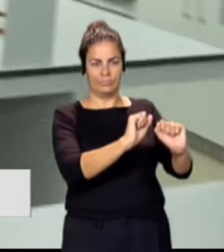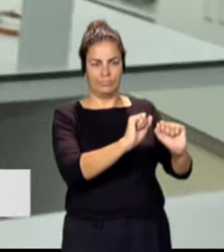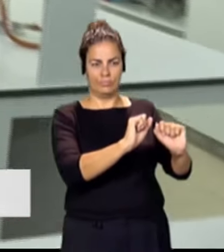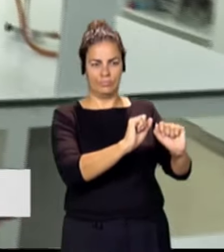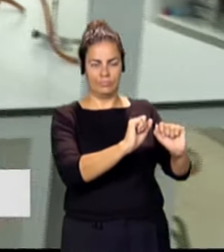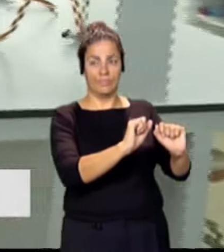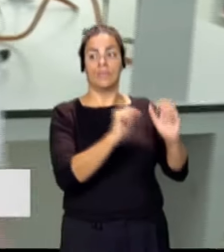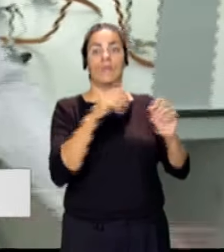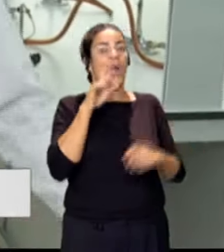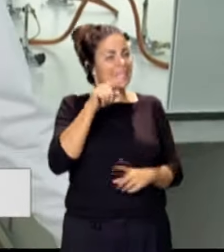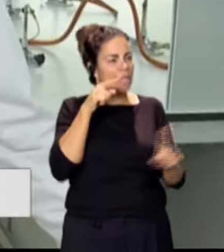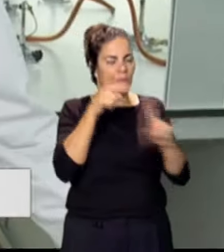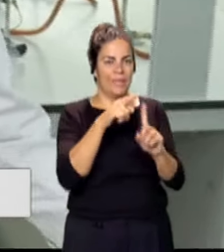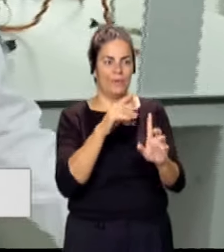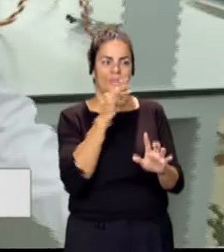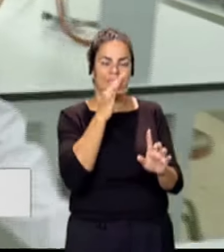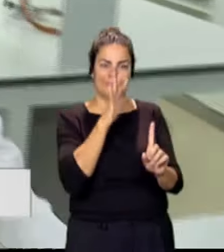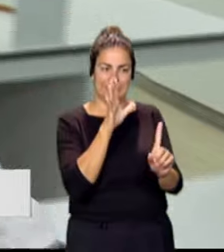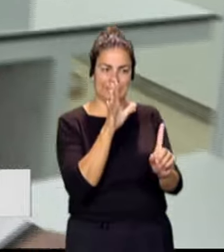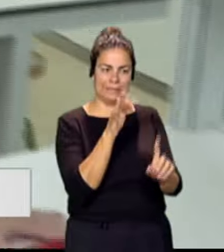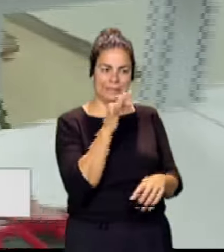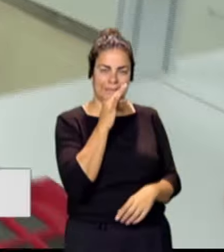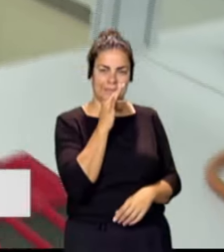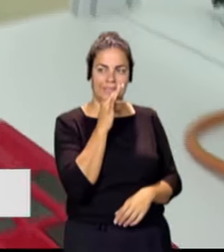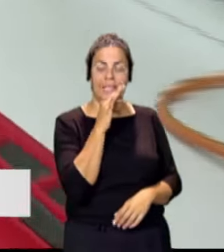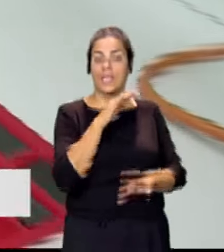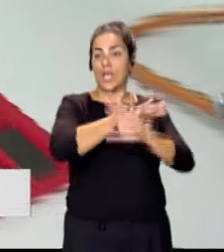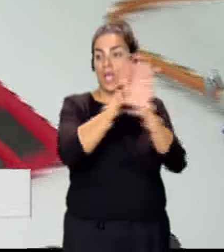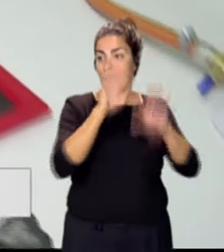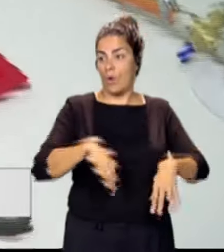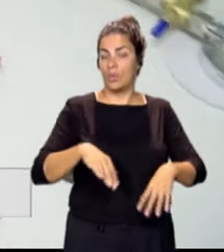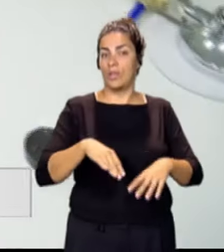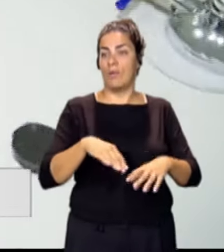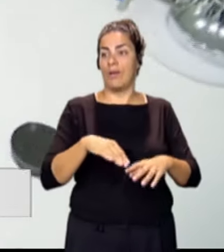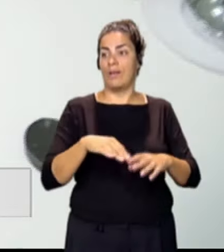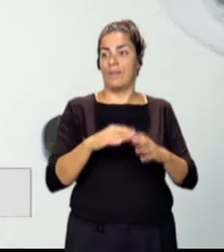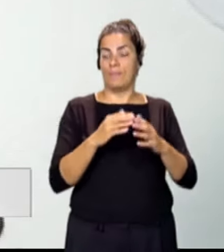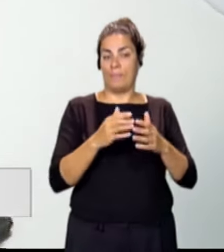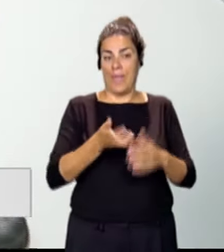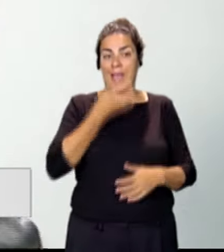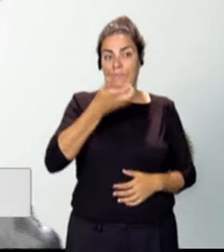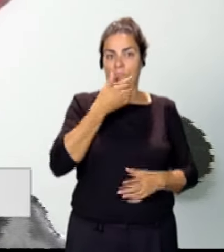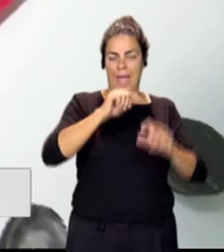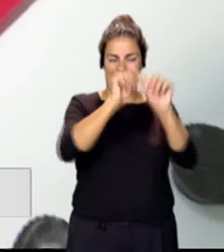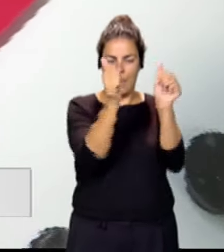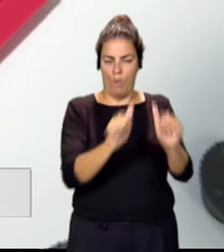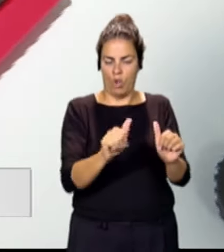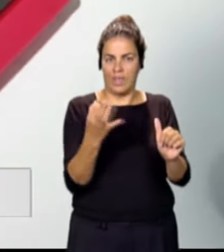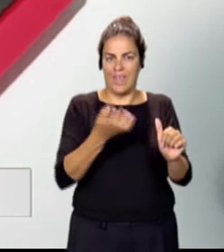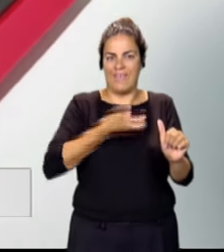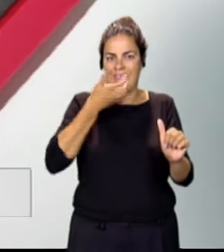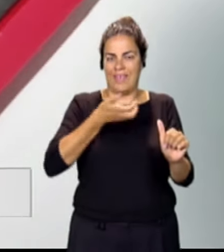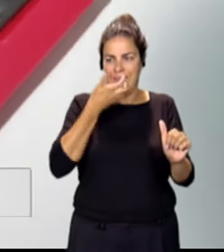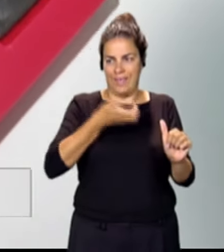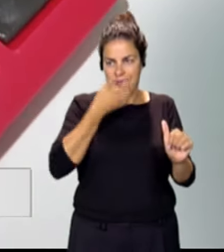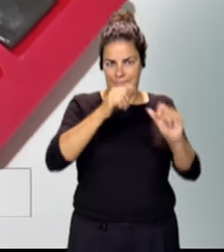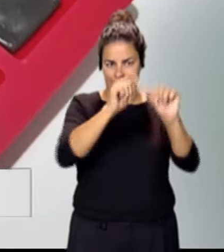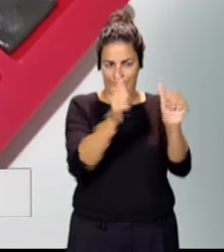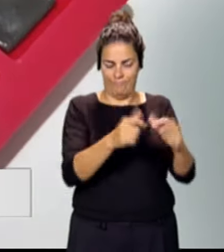se moldea se pone en un molde el molde tiene que estar caliente en una estufa y inmediatamente obtenemos